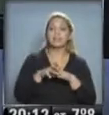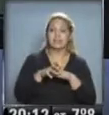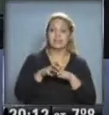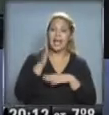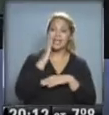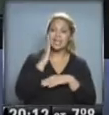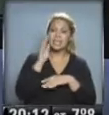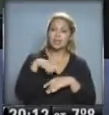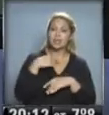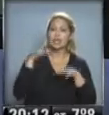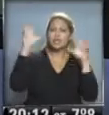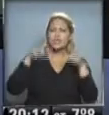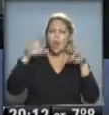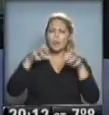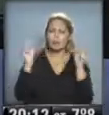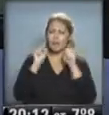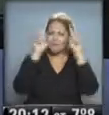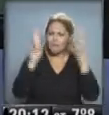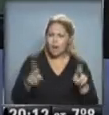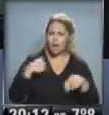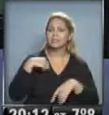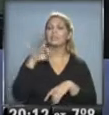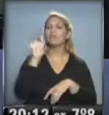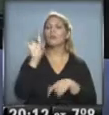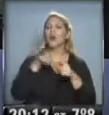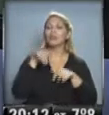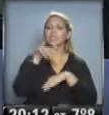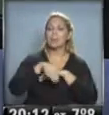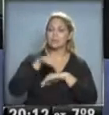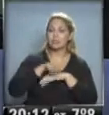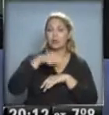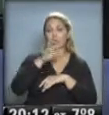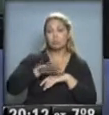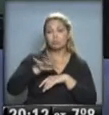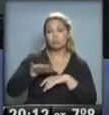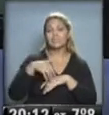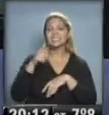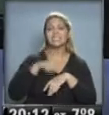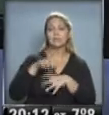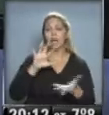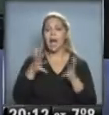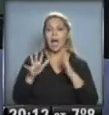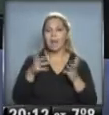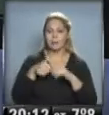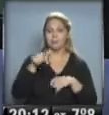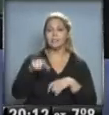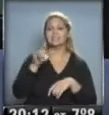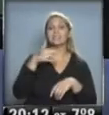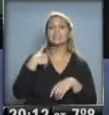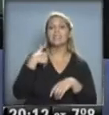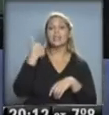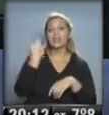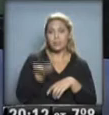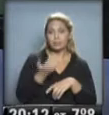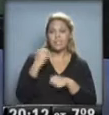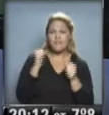hacia la tarde o noche de algunas tormentas en Formosa, también en Misiones, pero en el resto de la zona tiempo inestable aquí también. Recuerden que recién el frío intenso